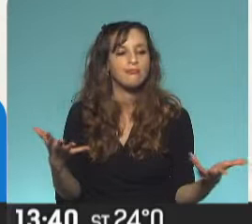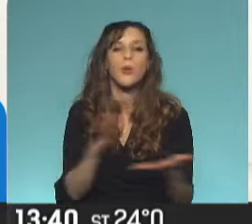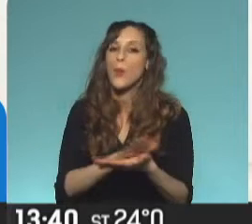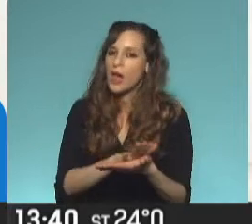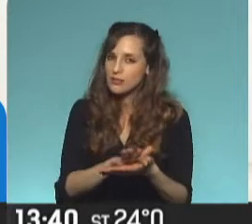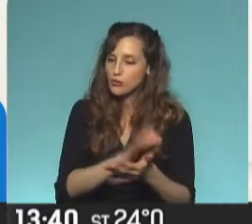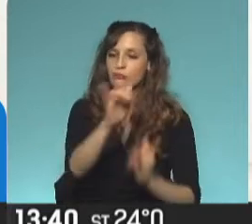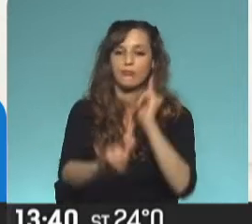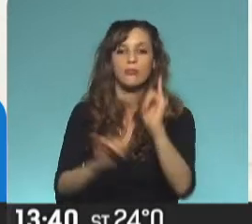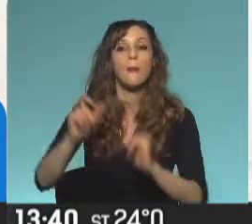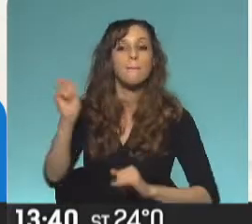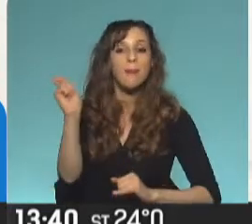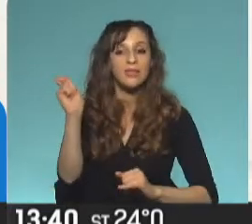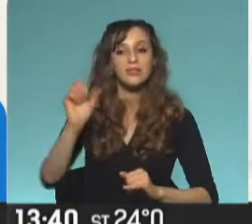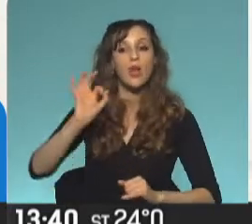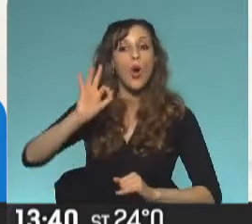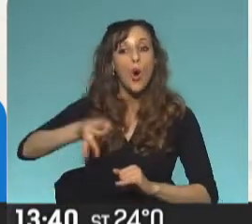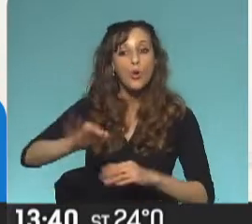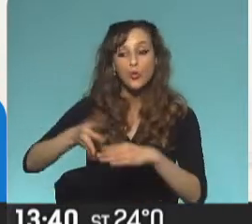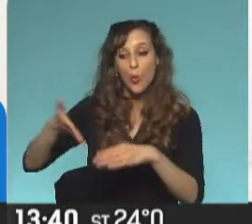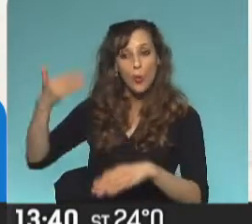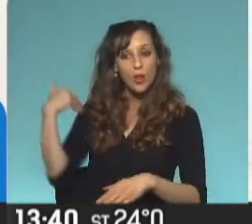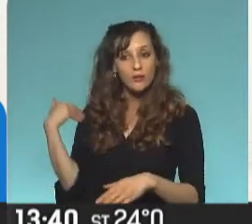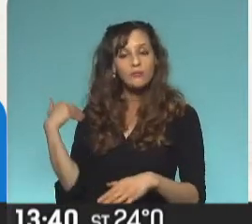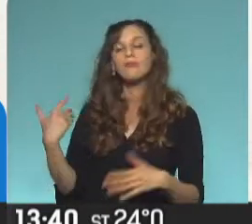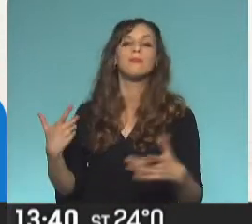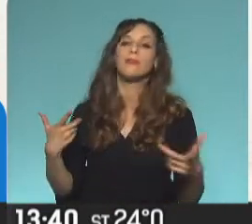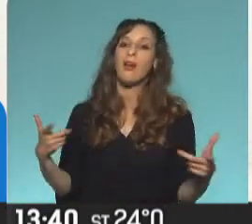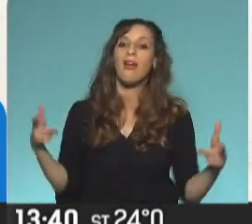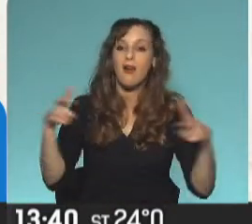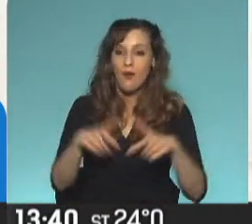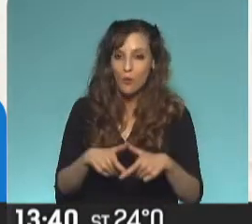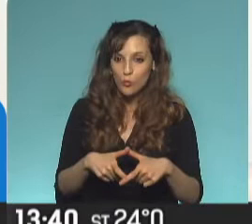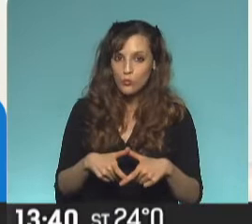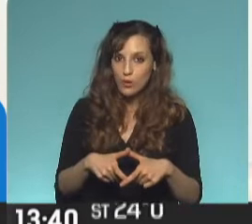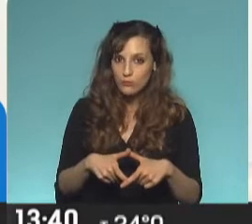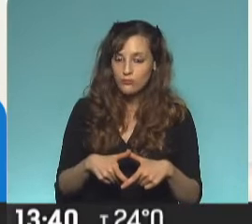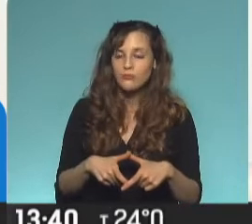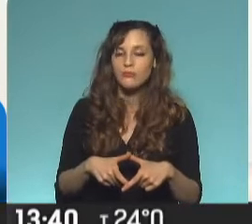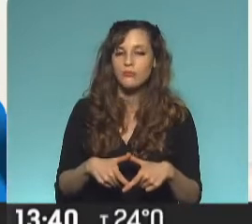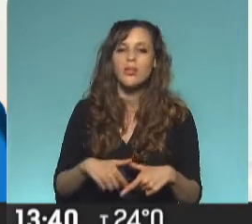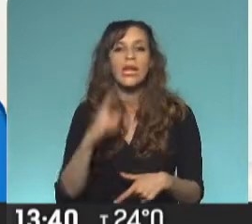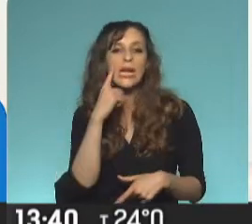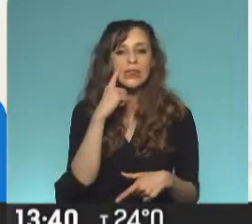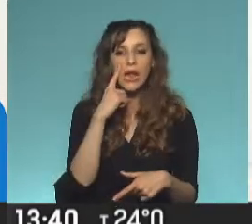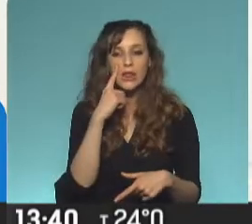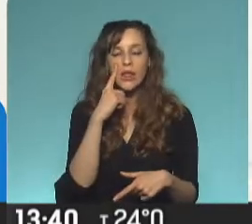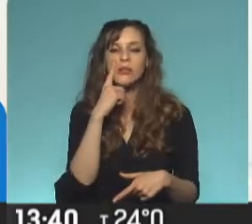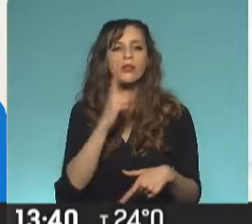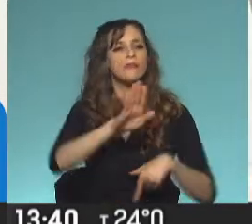octubre convocamos una reunión de los intendentes de los partidos vinculados